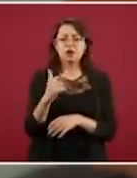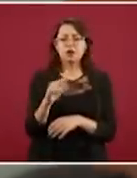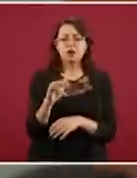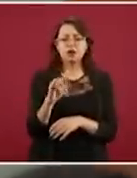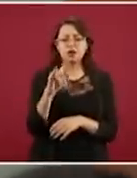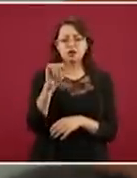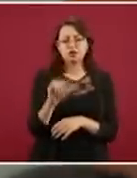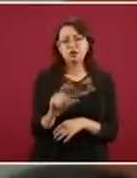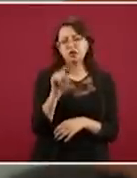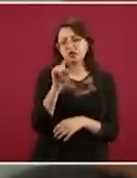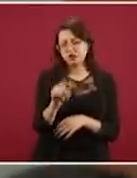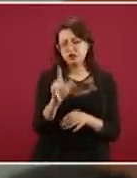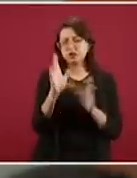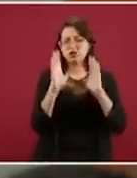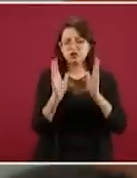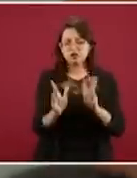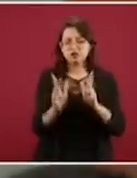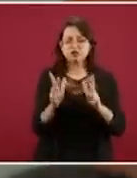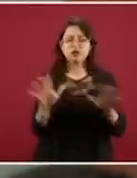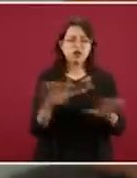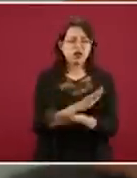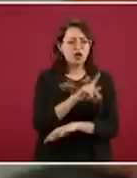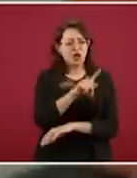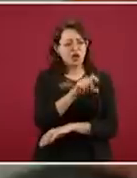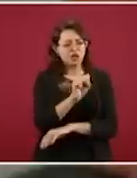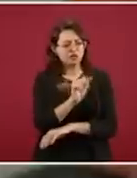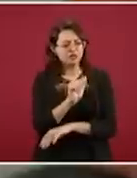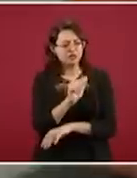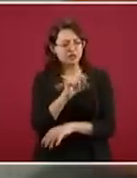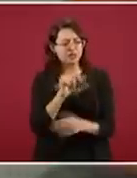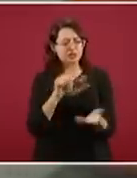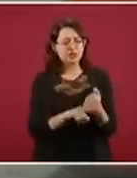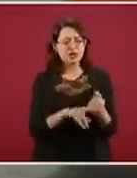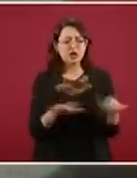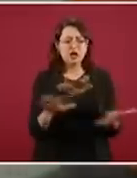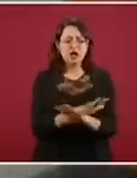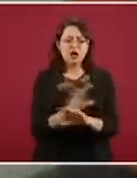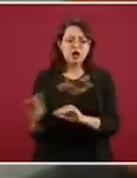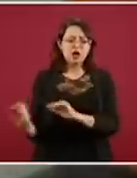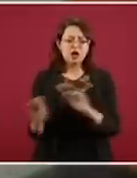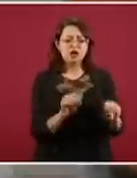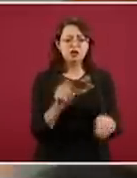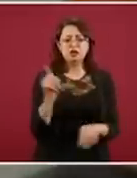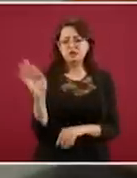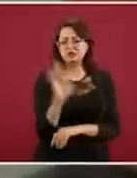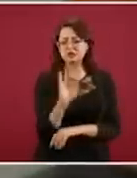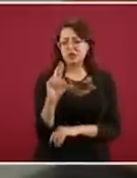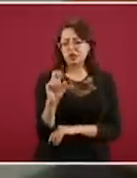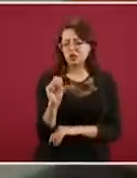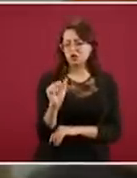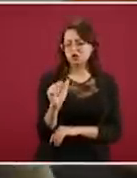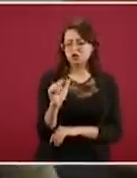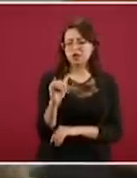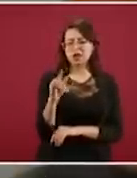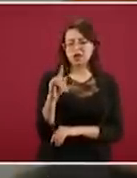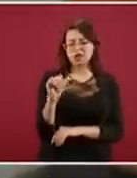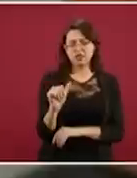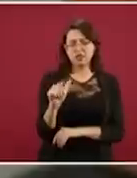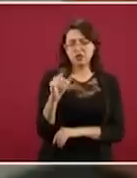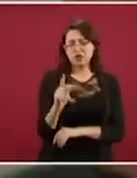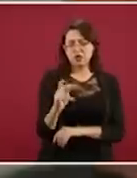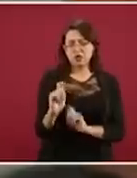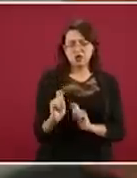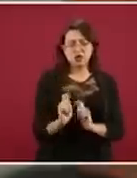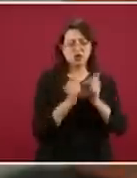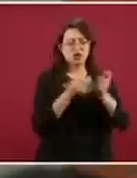busca el reemplazo para el SAT y si contempla en el nombre a Rosalinda López para sustituirla al frente del